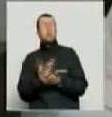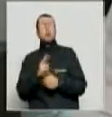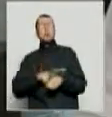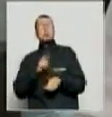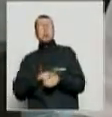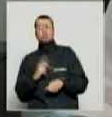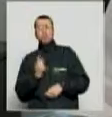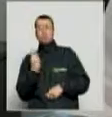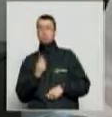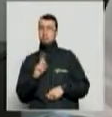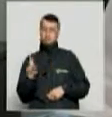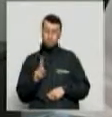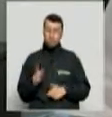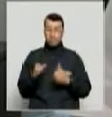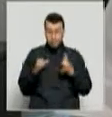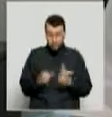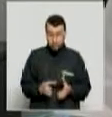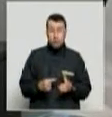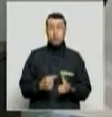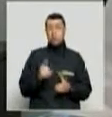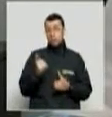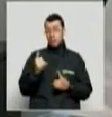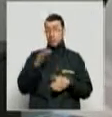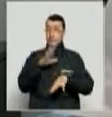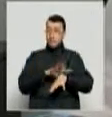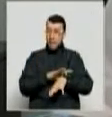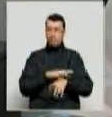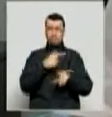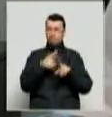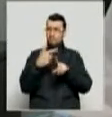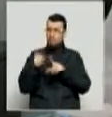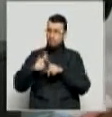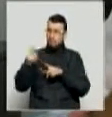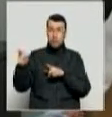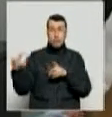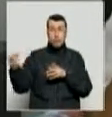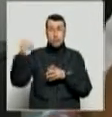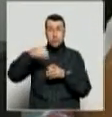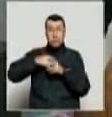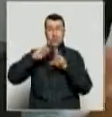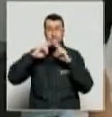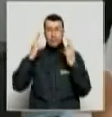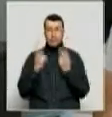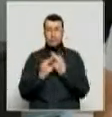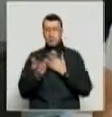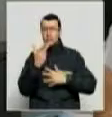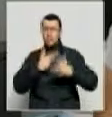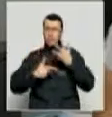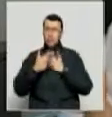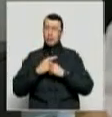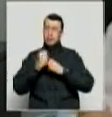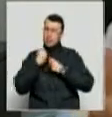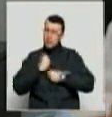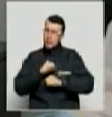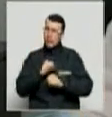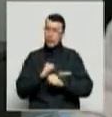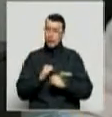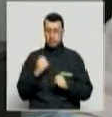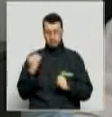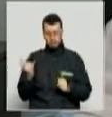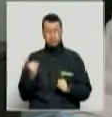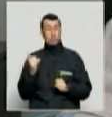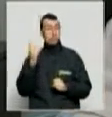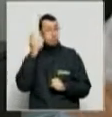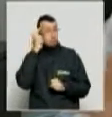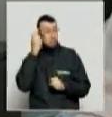grupo grande de profesionales de la salud para poder tratar de desarrollar lo que podríamos llamar uno de